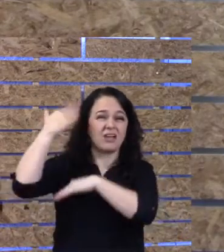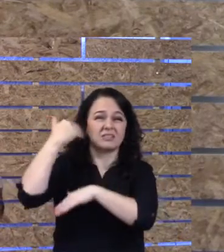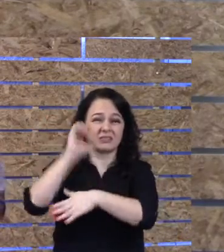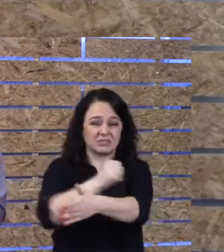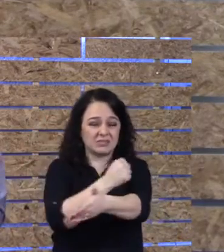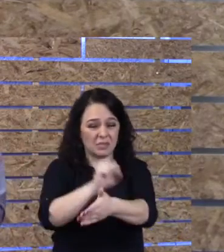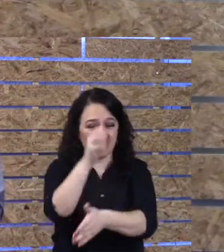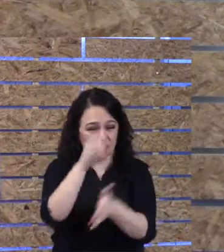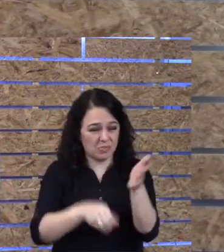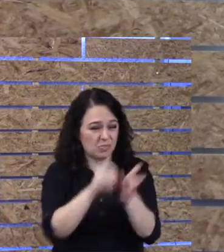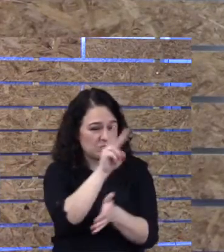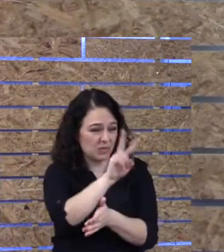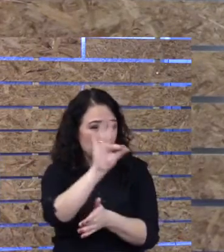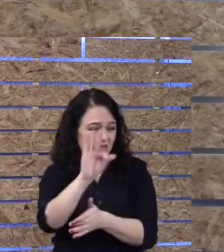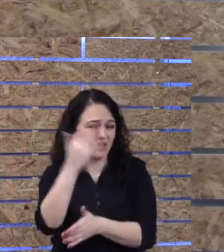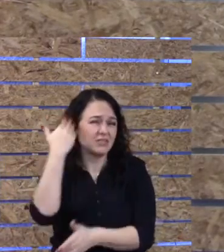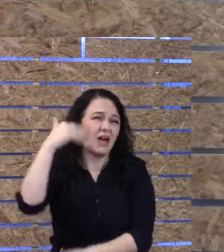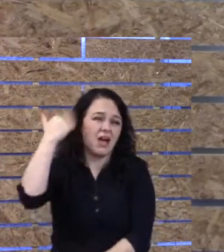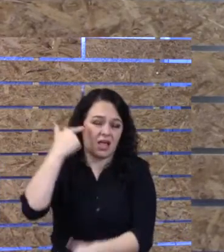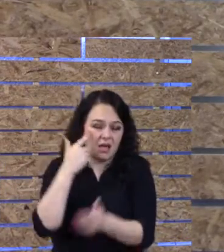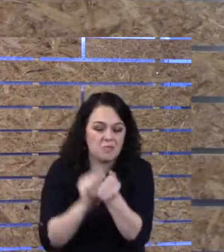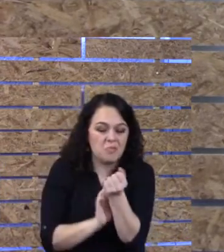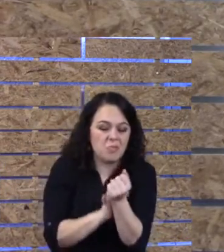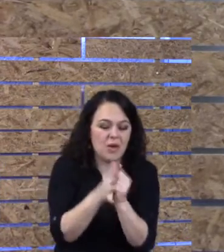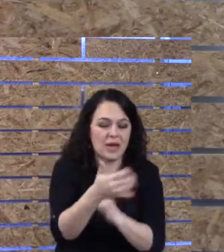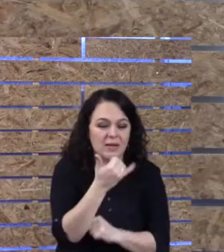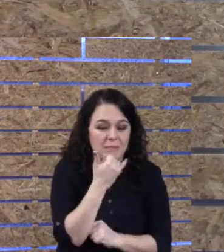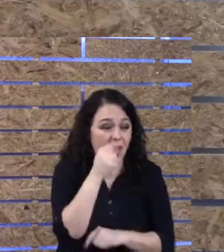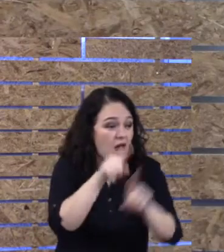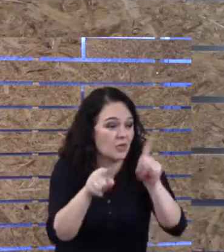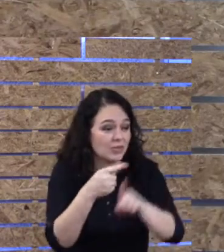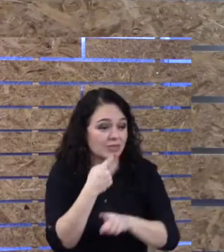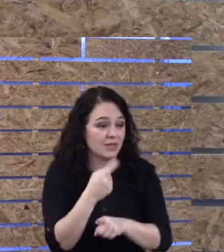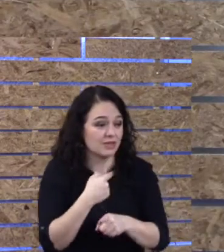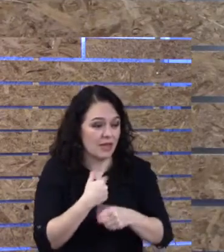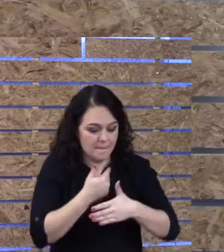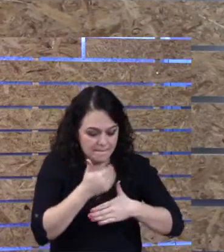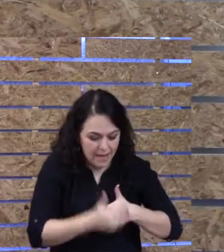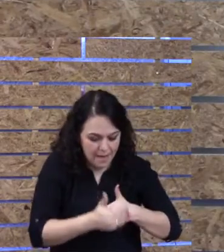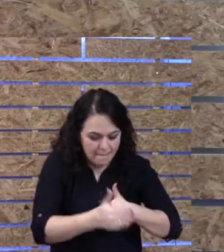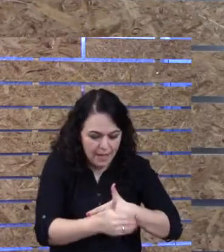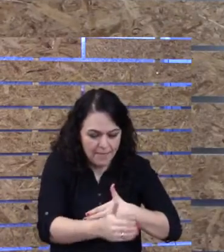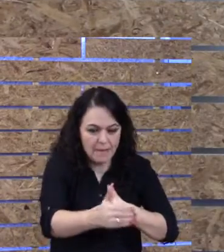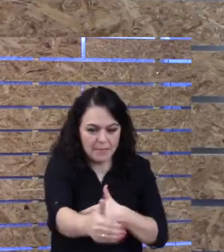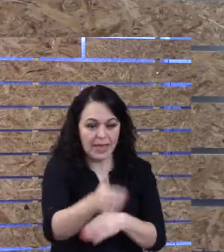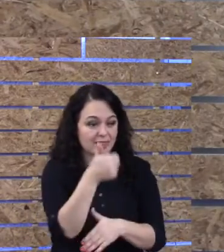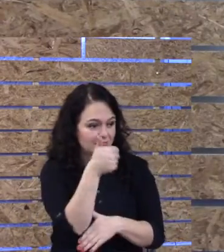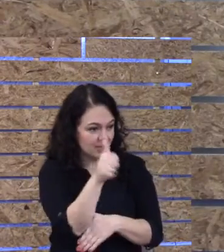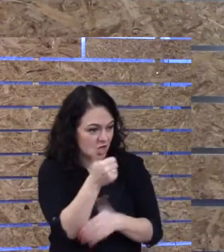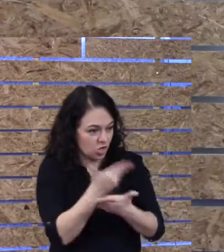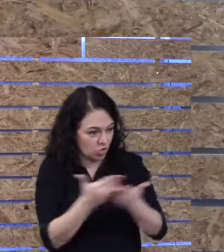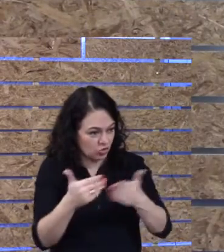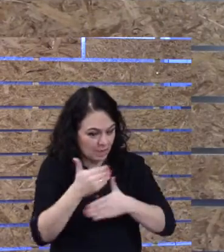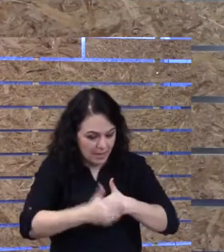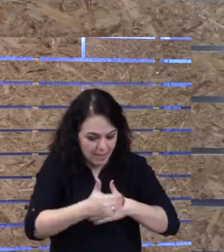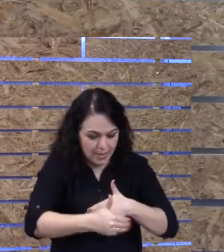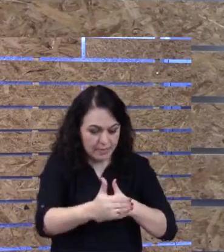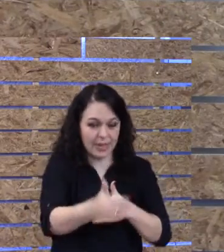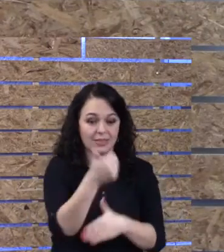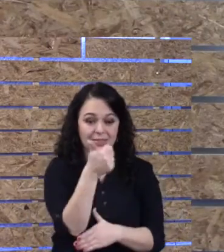23 porque el Salmo 23 describe, algunos creen, 10 etapas o 10 cosas que